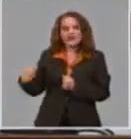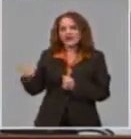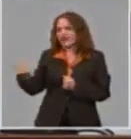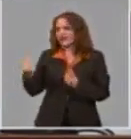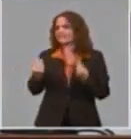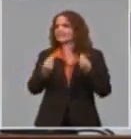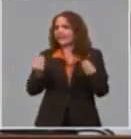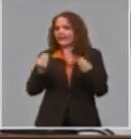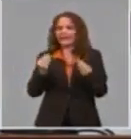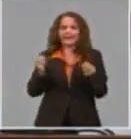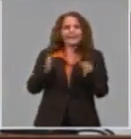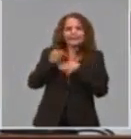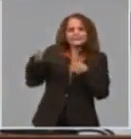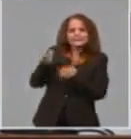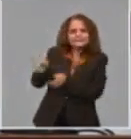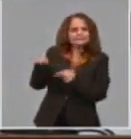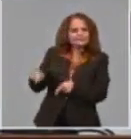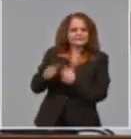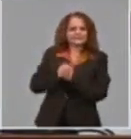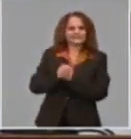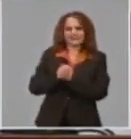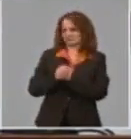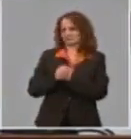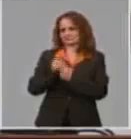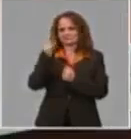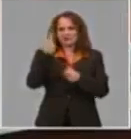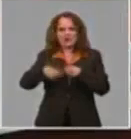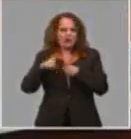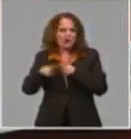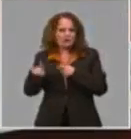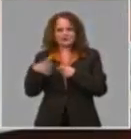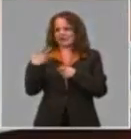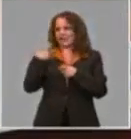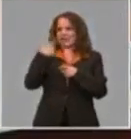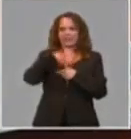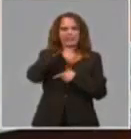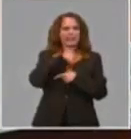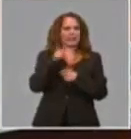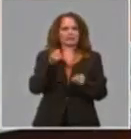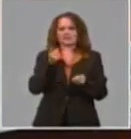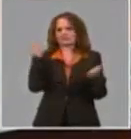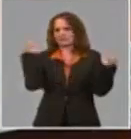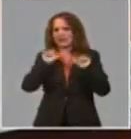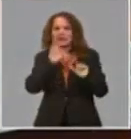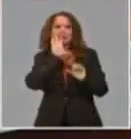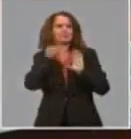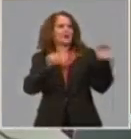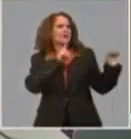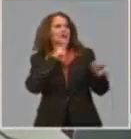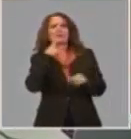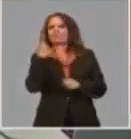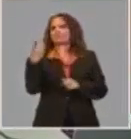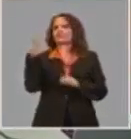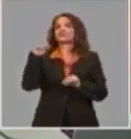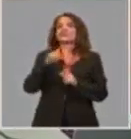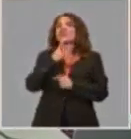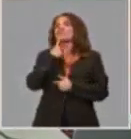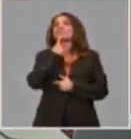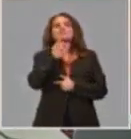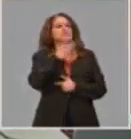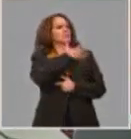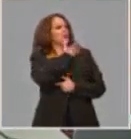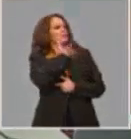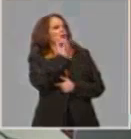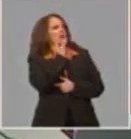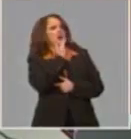social, vulgaridad, chabacanería, desacato, y se manifiestan ofensivamente